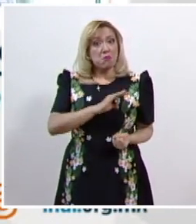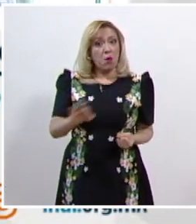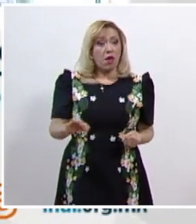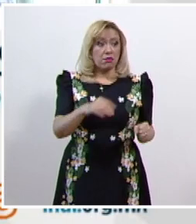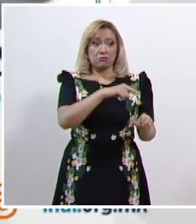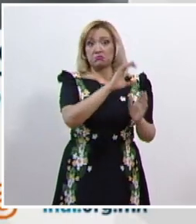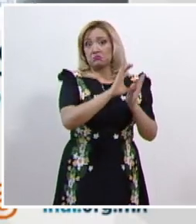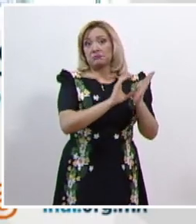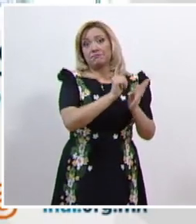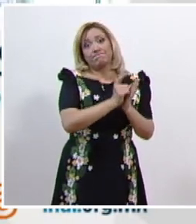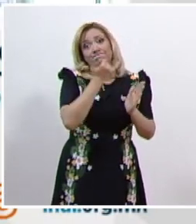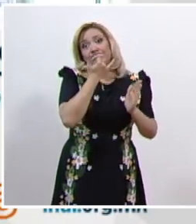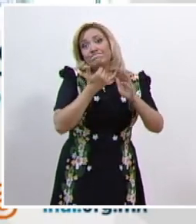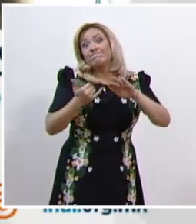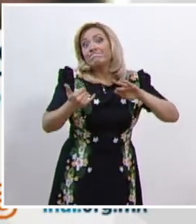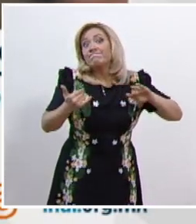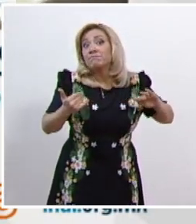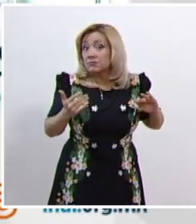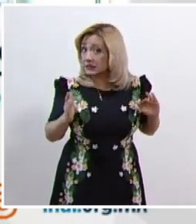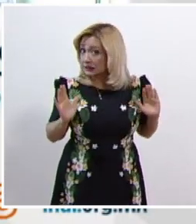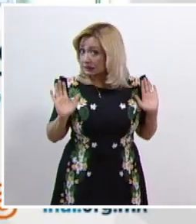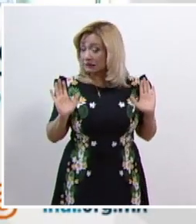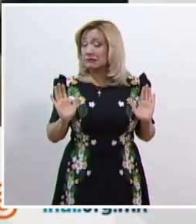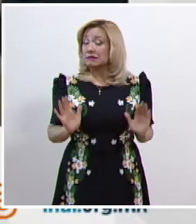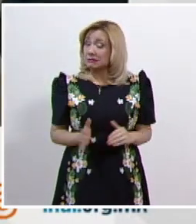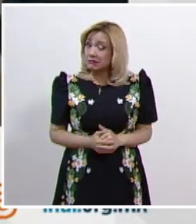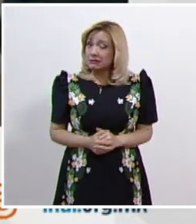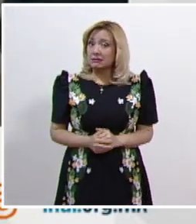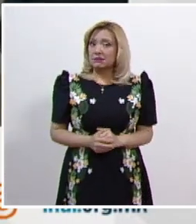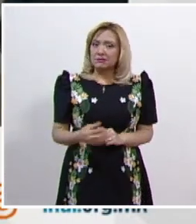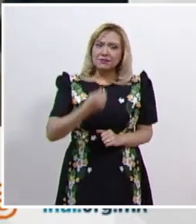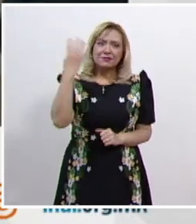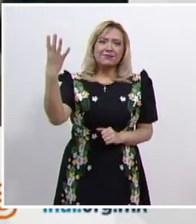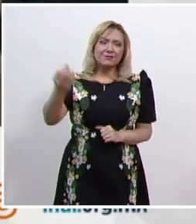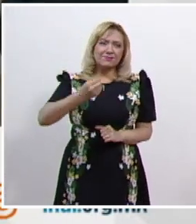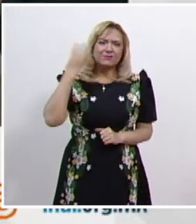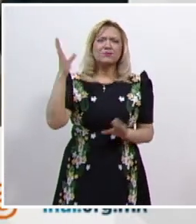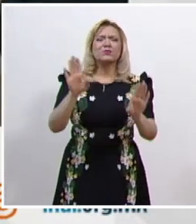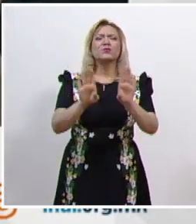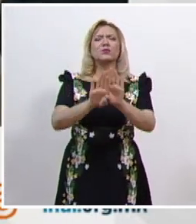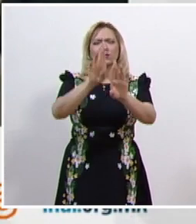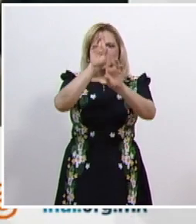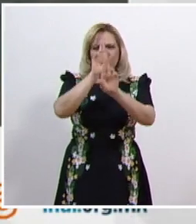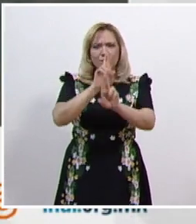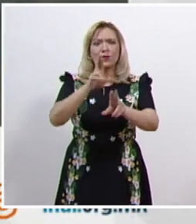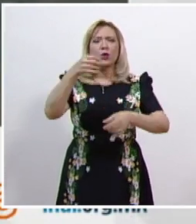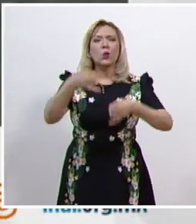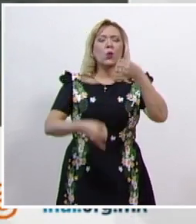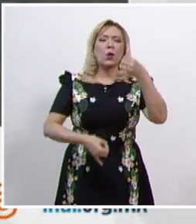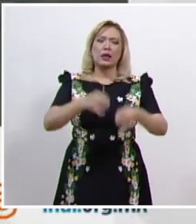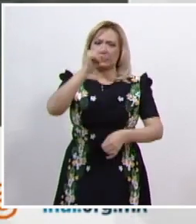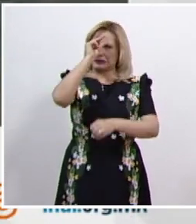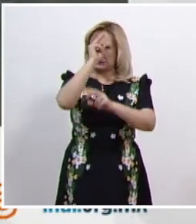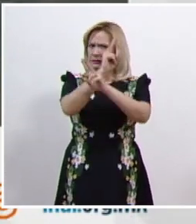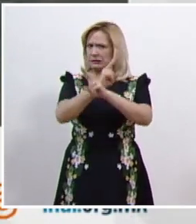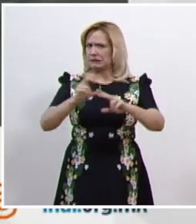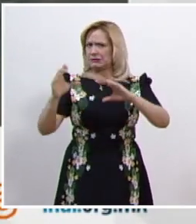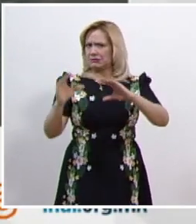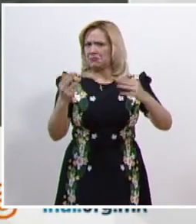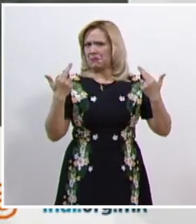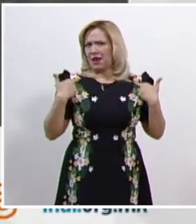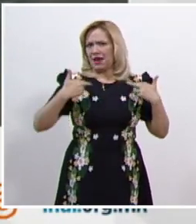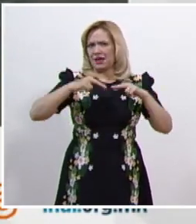Constitución, ni más ni menos. Al participar en un foro homenaje post-mortem al juez y académico Sergio García